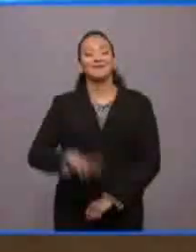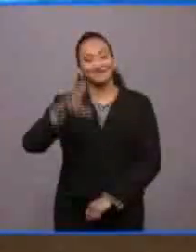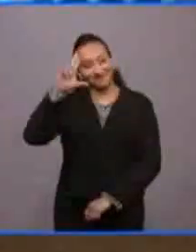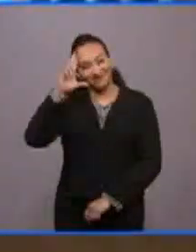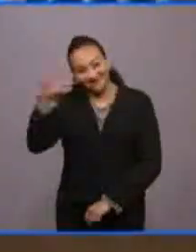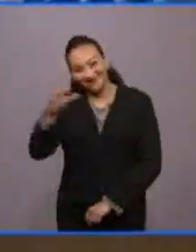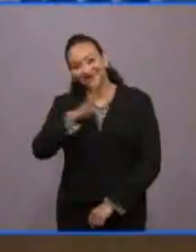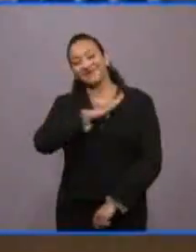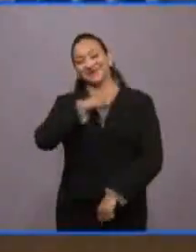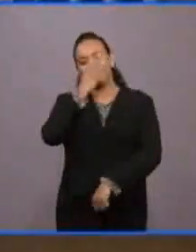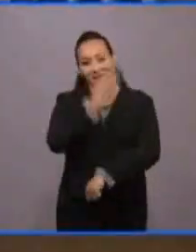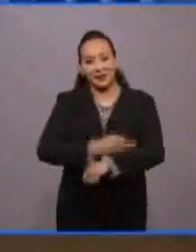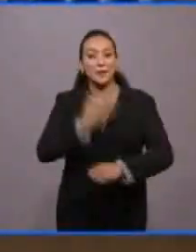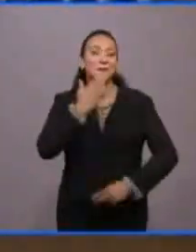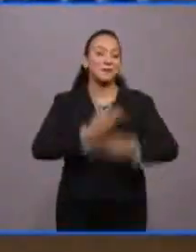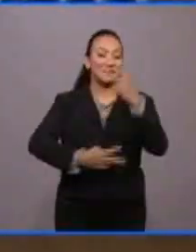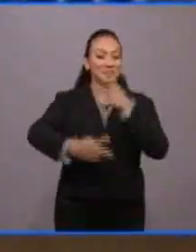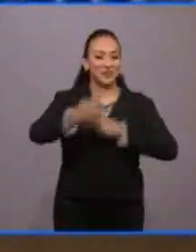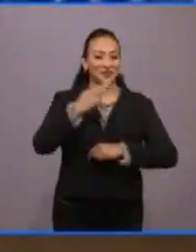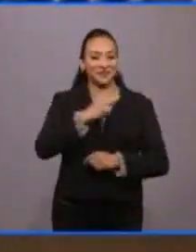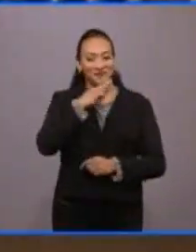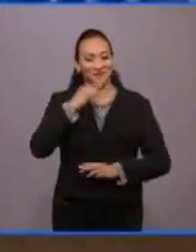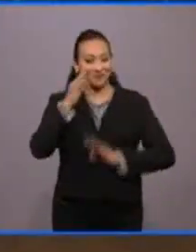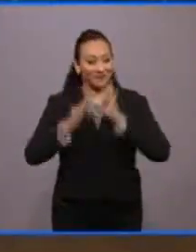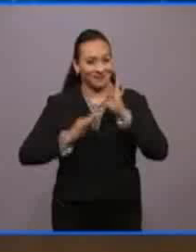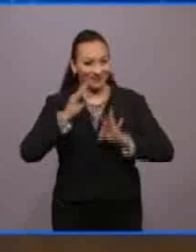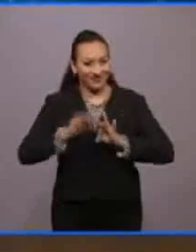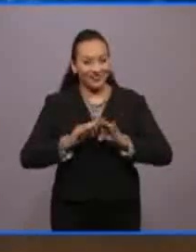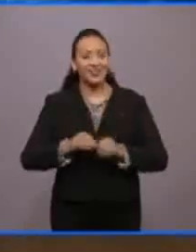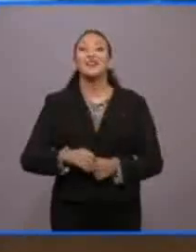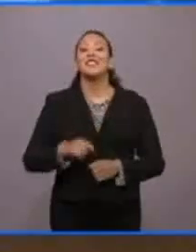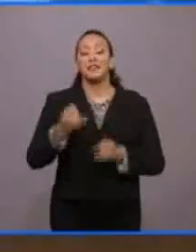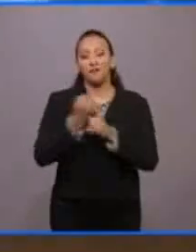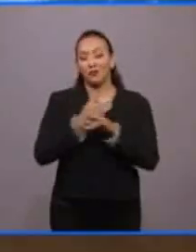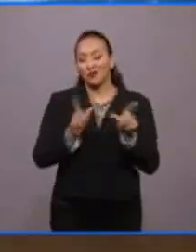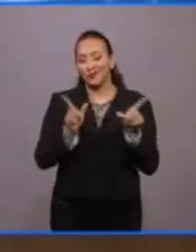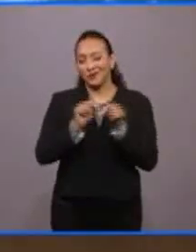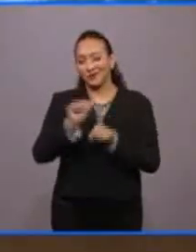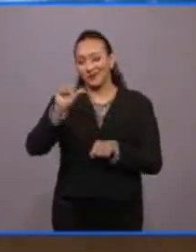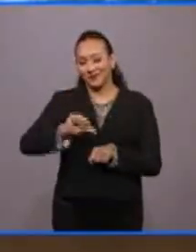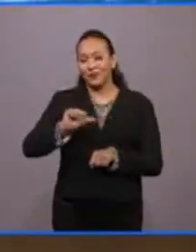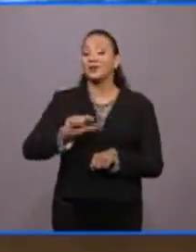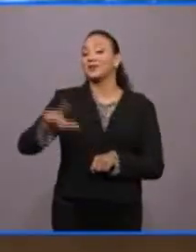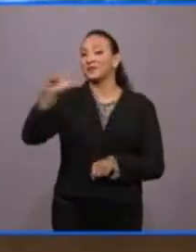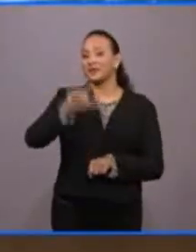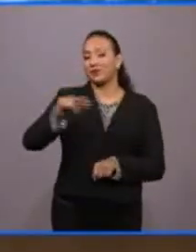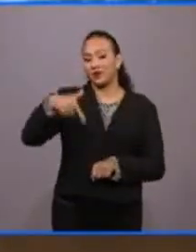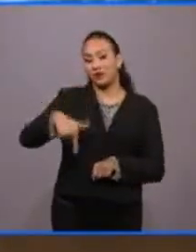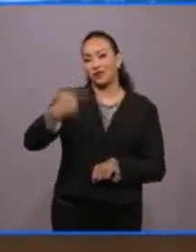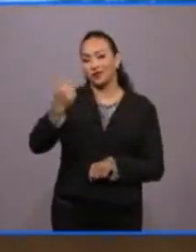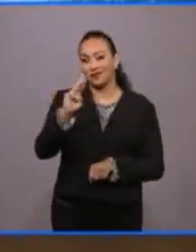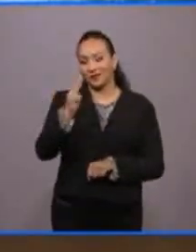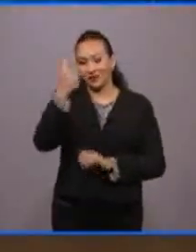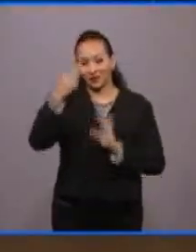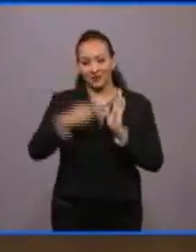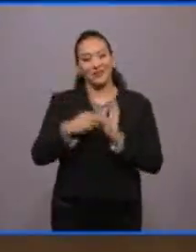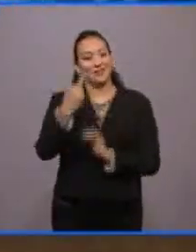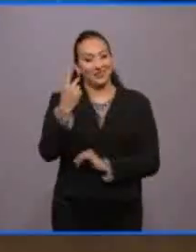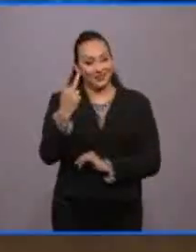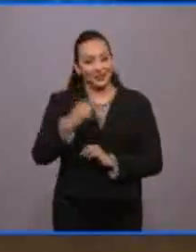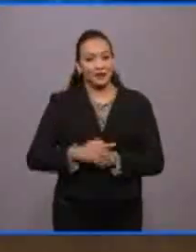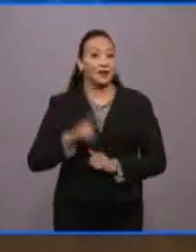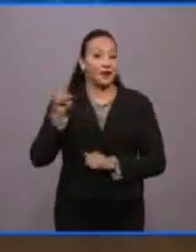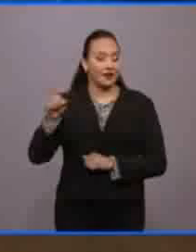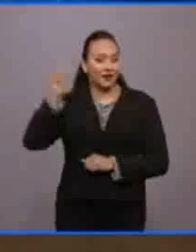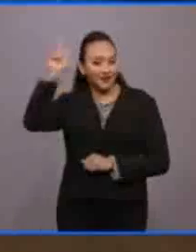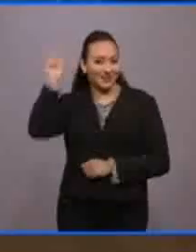Hola, ¿qué tal? Muy buenas tardes. Les damos la más cordial bienvenida a este espacio de noticias, corte informativo, hoy que es lunes 12 de mayo de 2025.